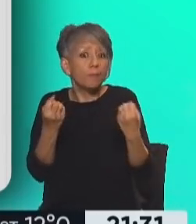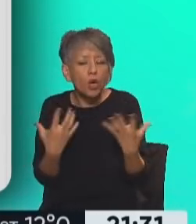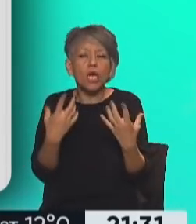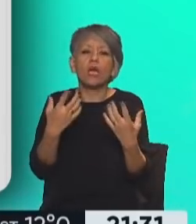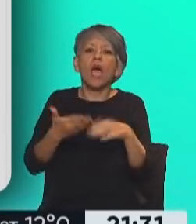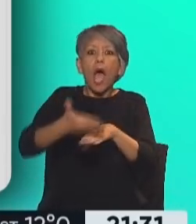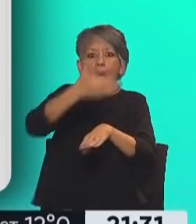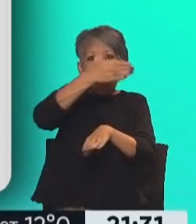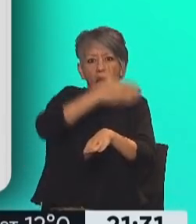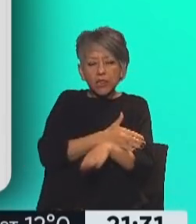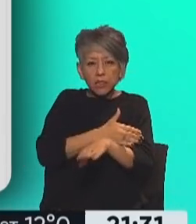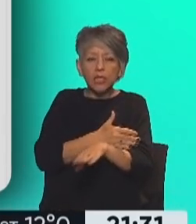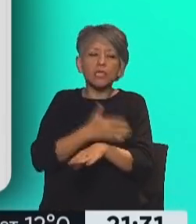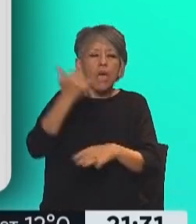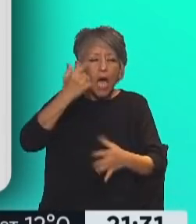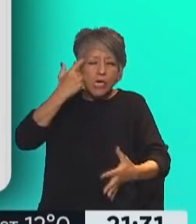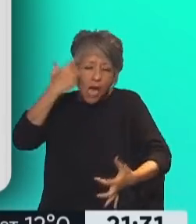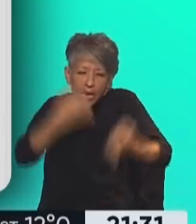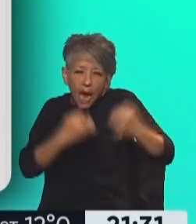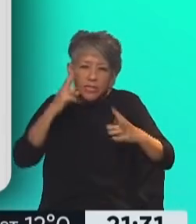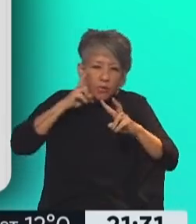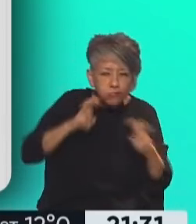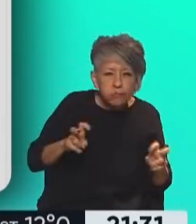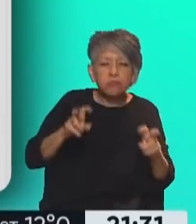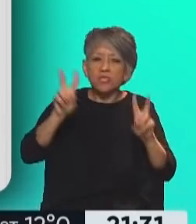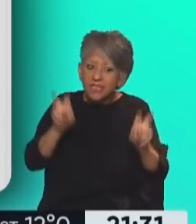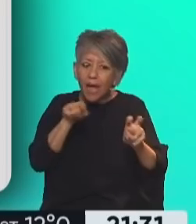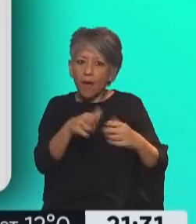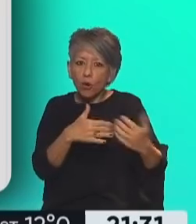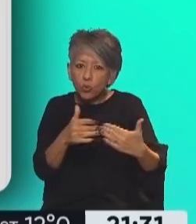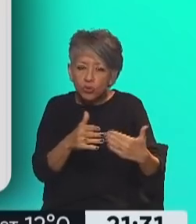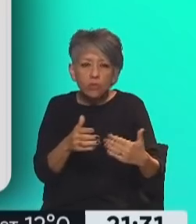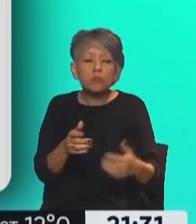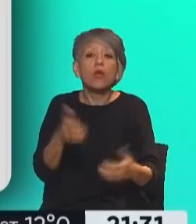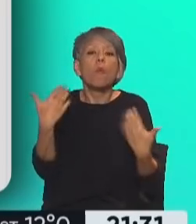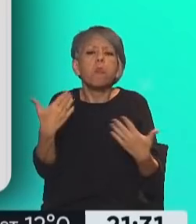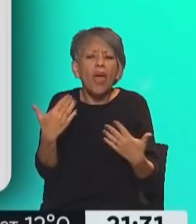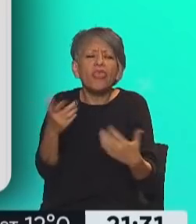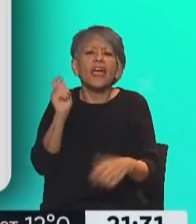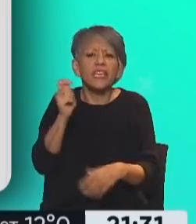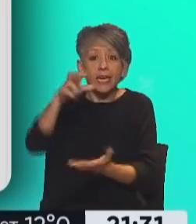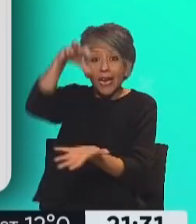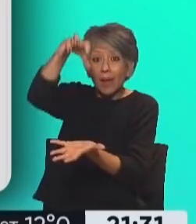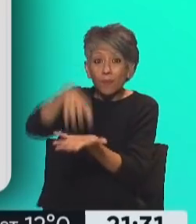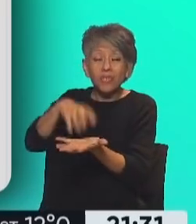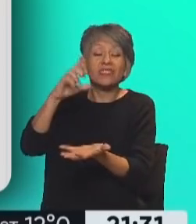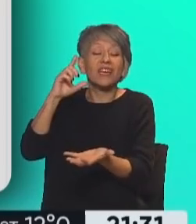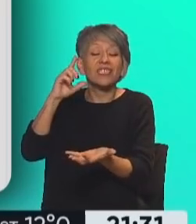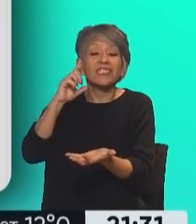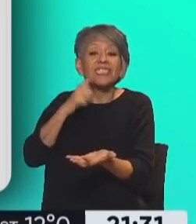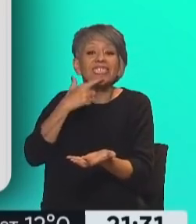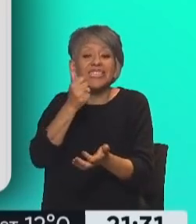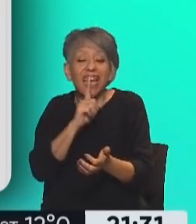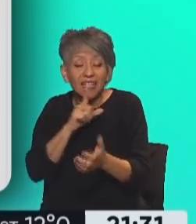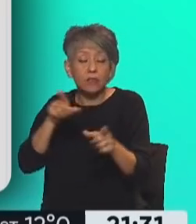adelante la Cámara Argentina de Fabricantes de Caños y Tubos de Acero, era solamente SIAT, que era era justamente la empresa hermana de Techint.